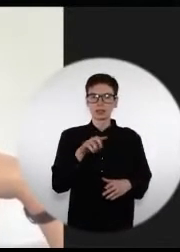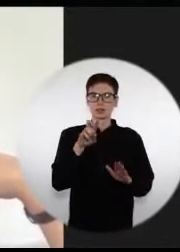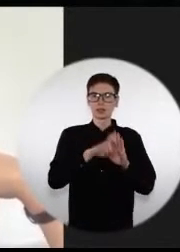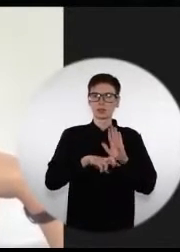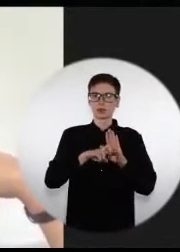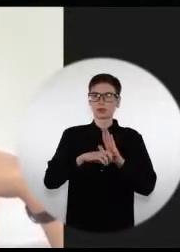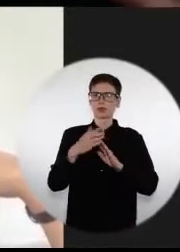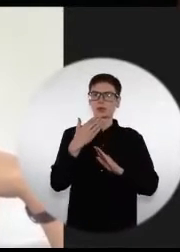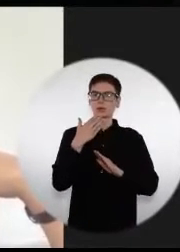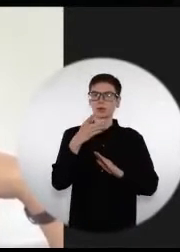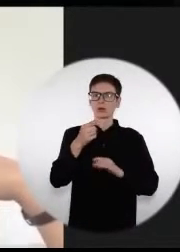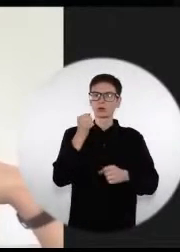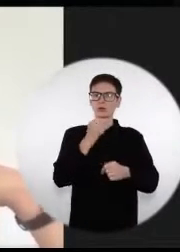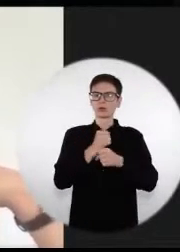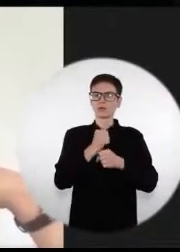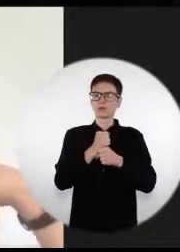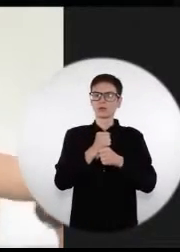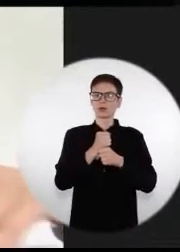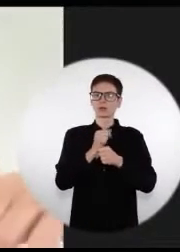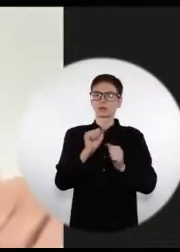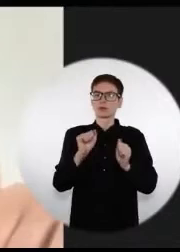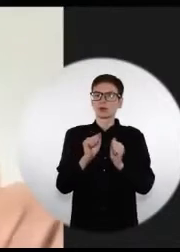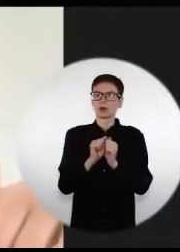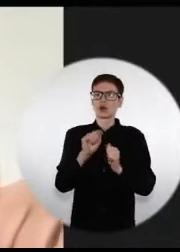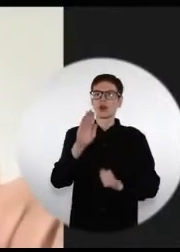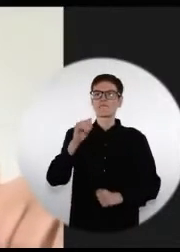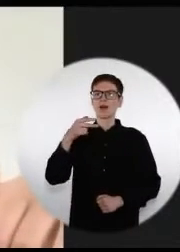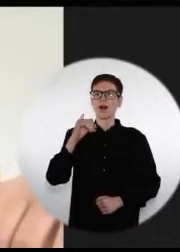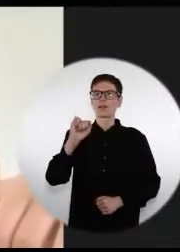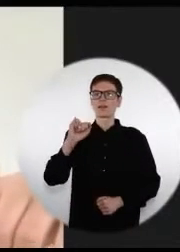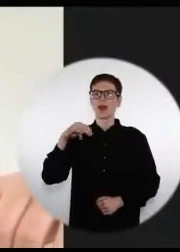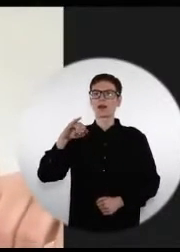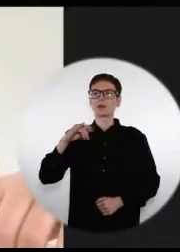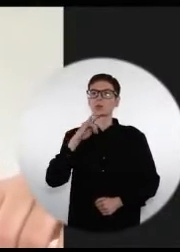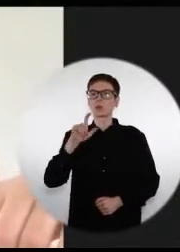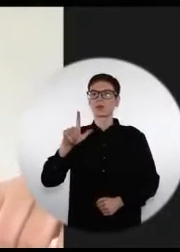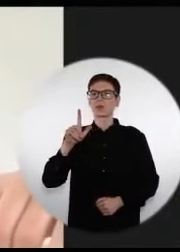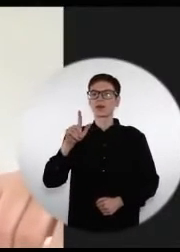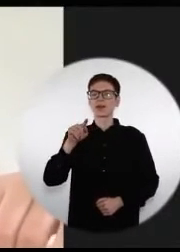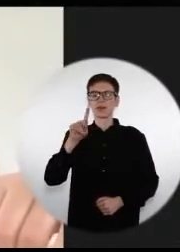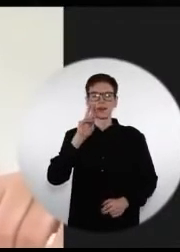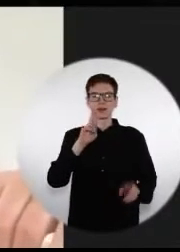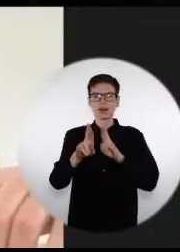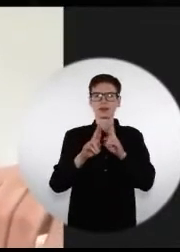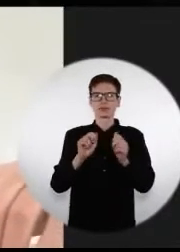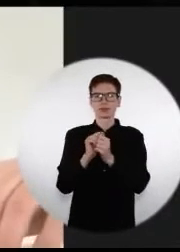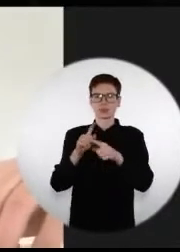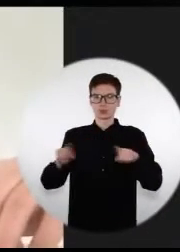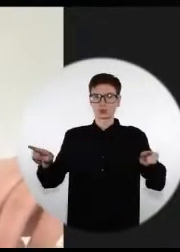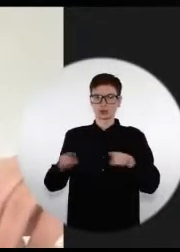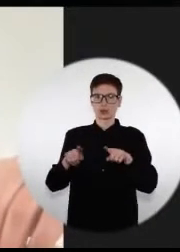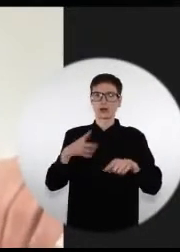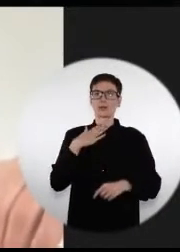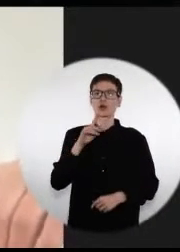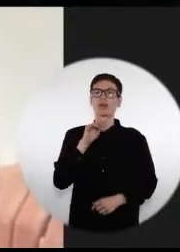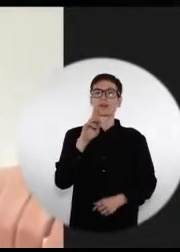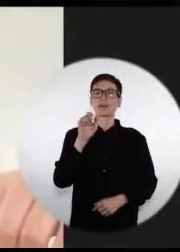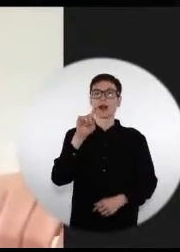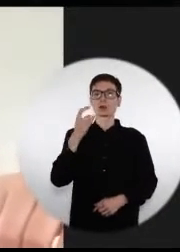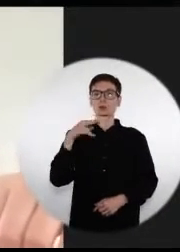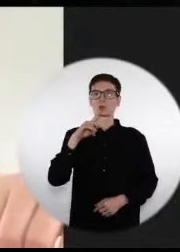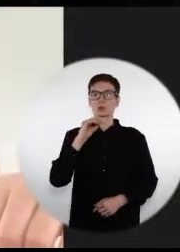produce un montón de emociones verlo y me llamó la atención otro proyecto que tenía y que cuando trabajaste con bahía